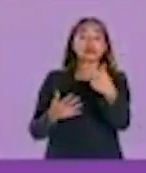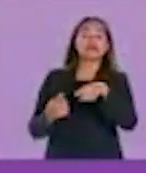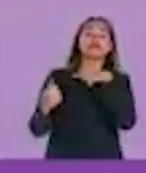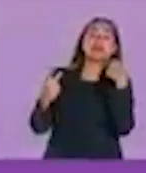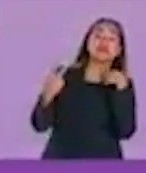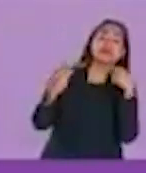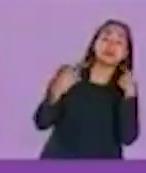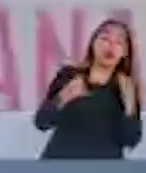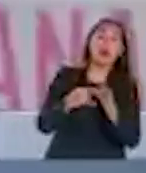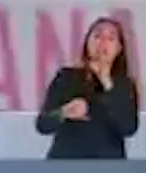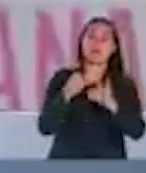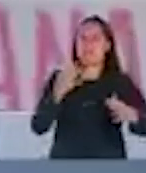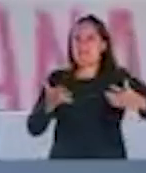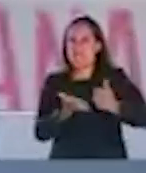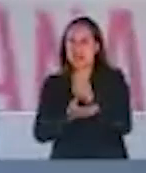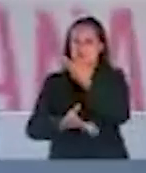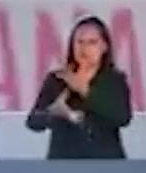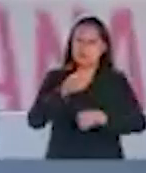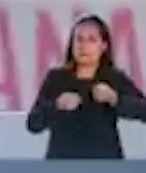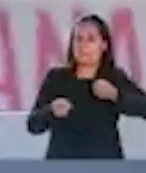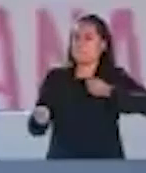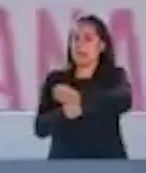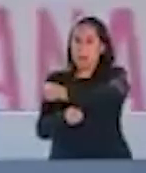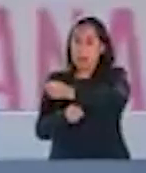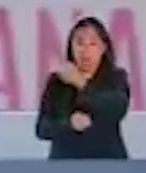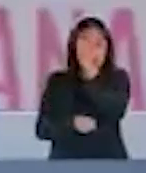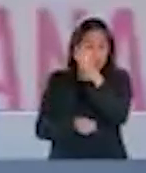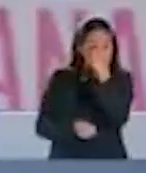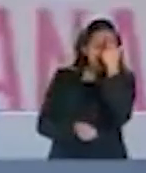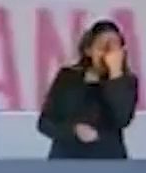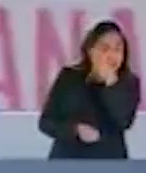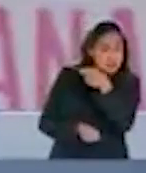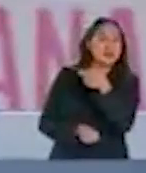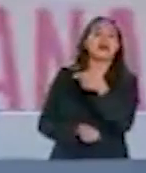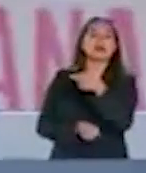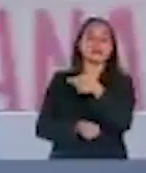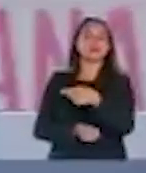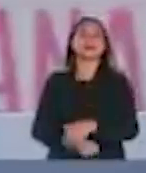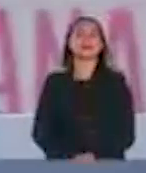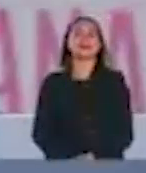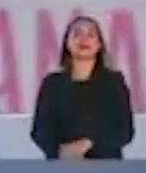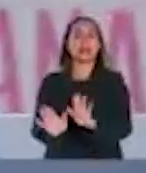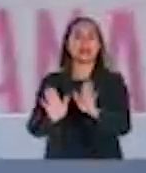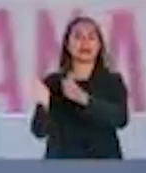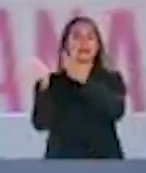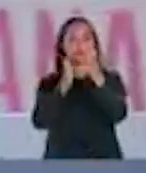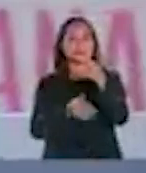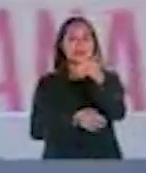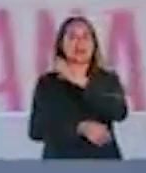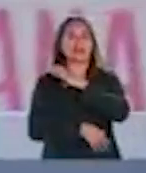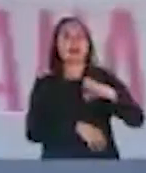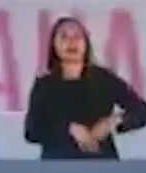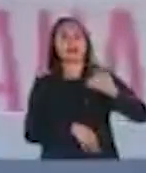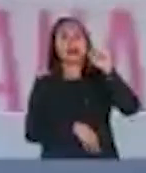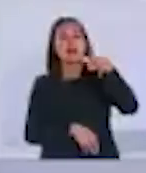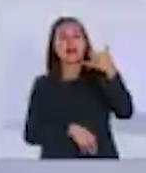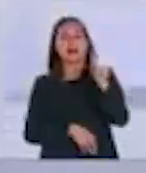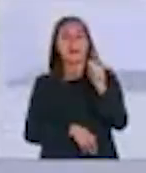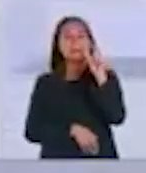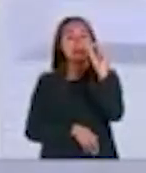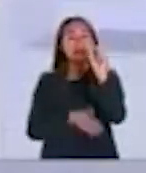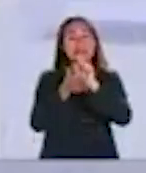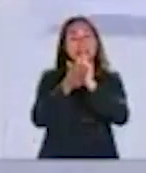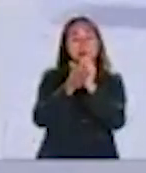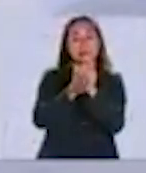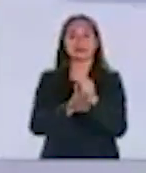una pelea épica entonces aquí lo importante le acabó el tiempo gracias candidato a candidato anaya esos 20 segundos que está usted guardando muchas gracias